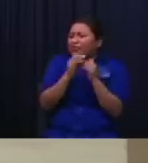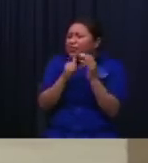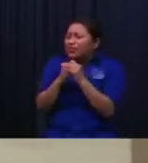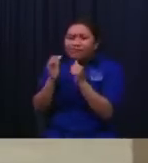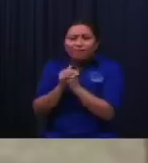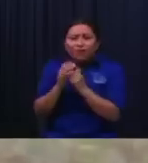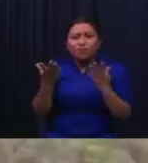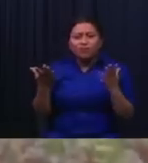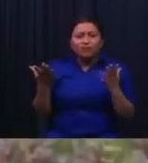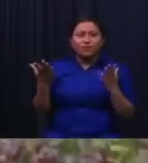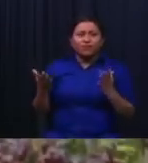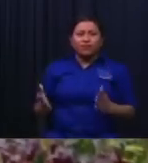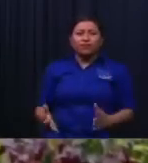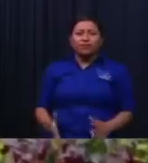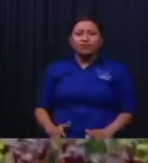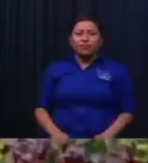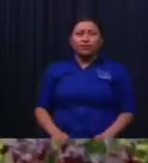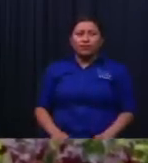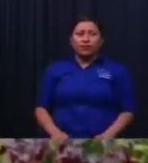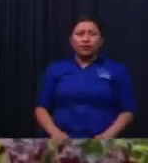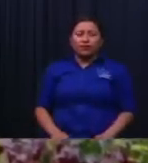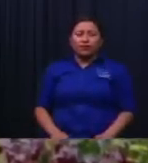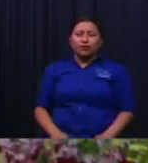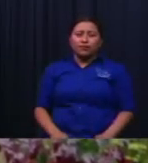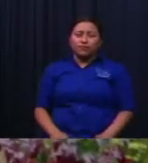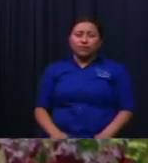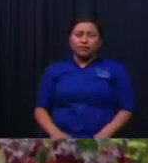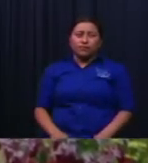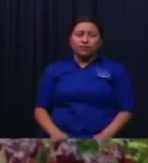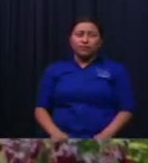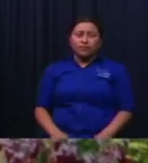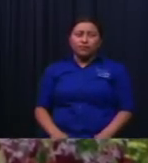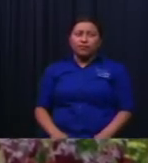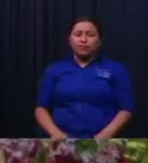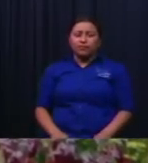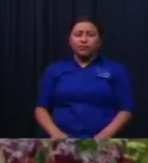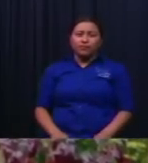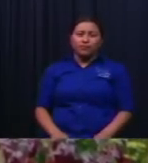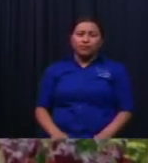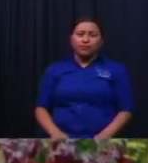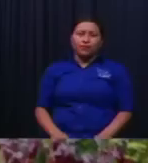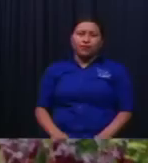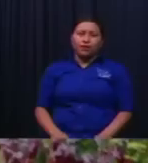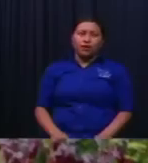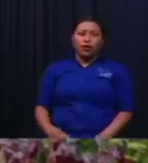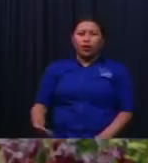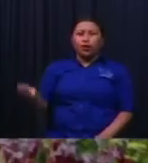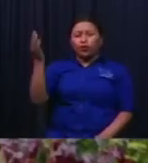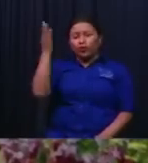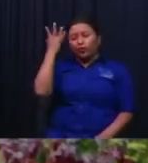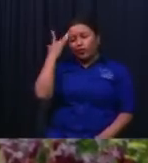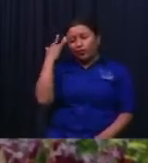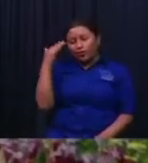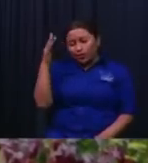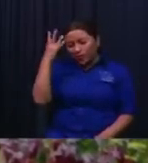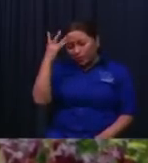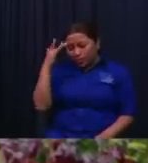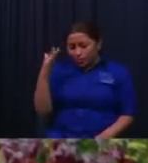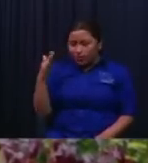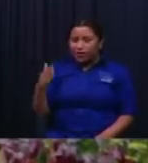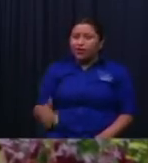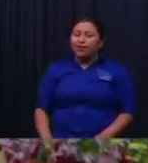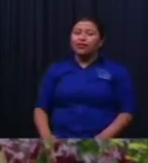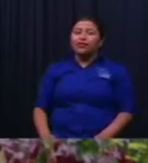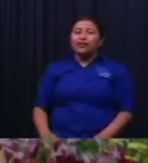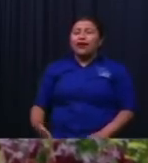sé si a usted no le toca librar batallas. A mí sí. día con día. A veces acuchuchamos